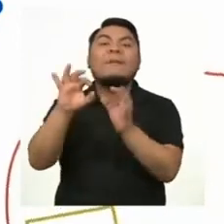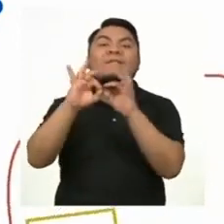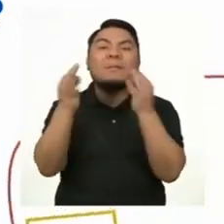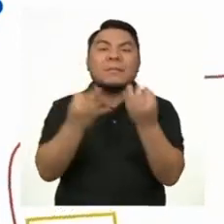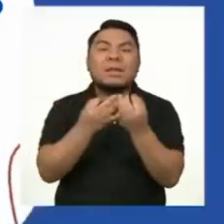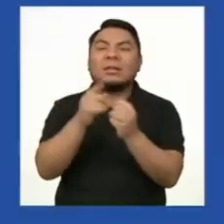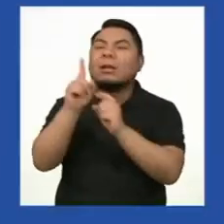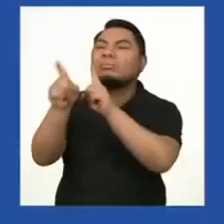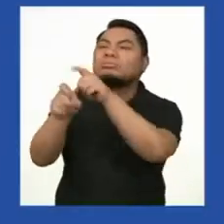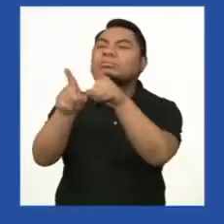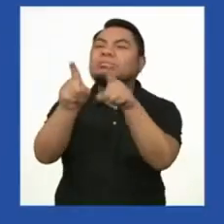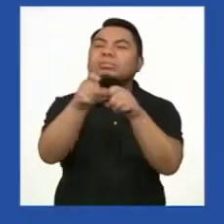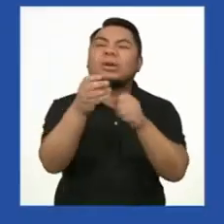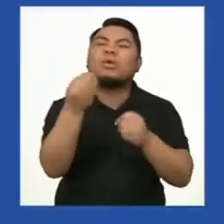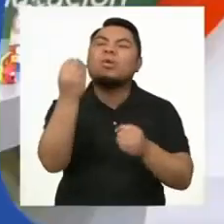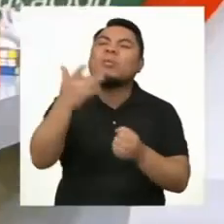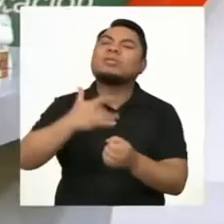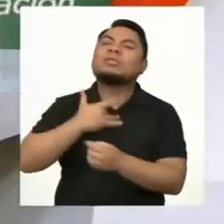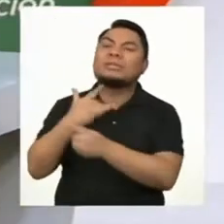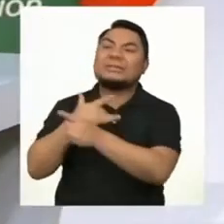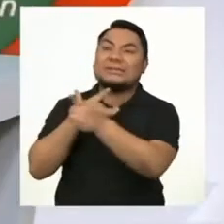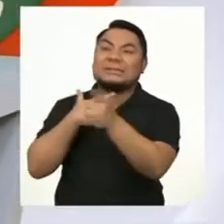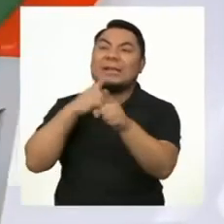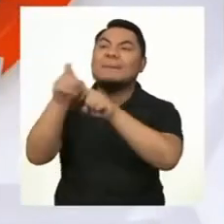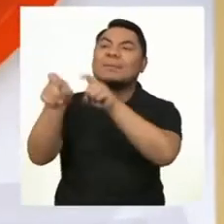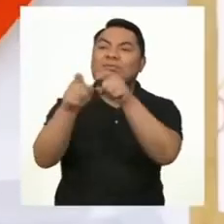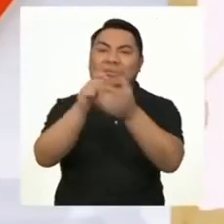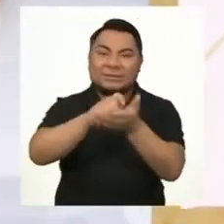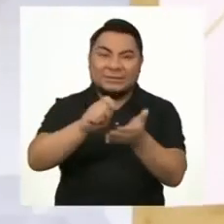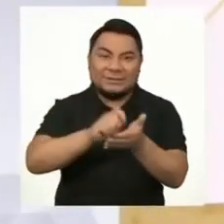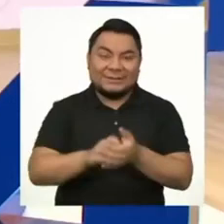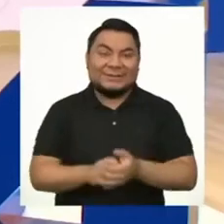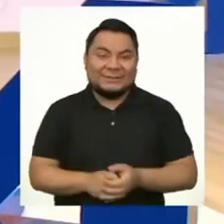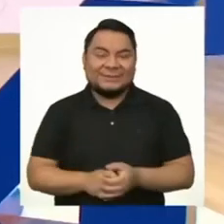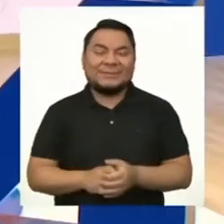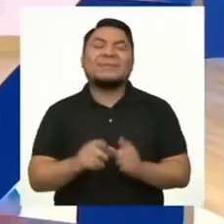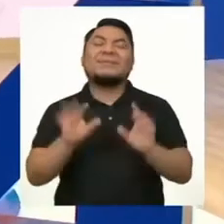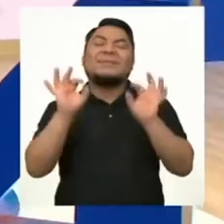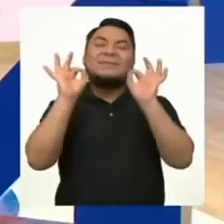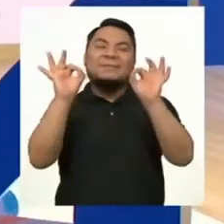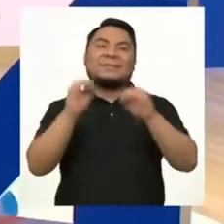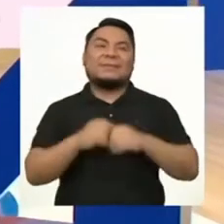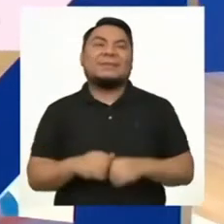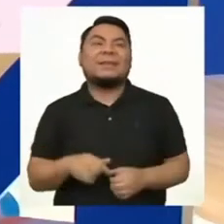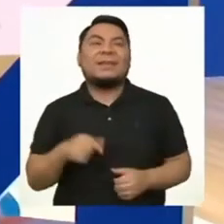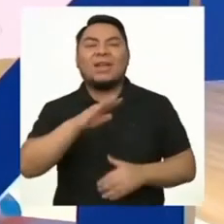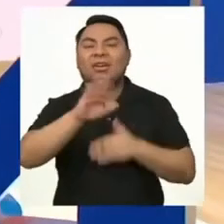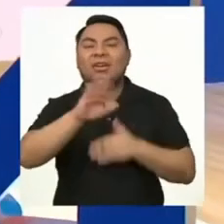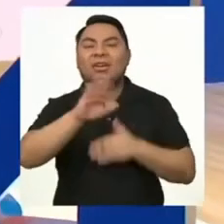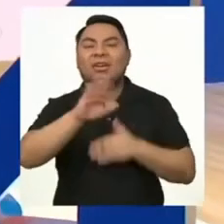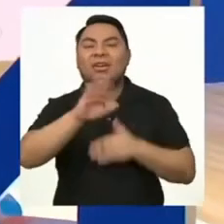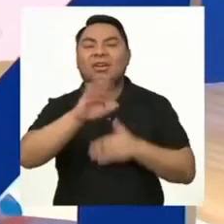saber cómo se sienten. ¡Exacto! Eso sería todo por hoy.